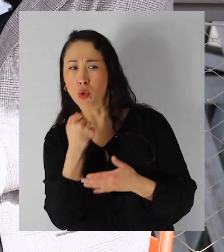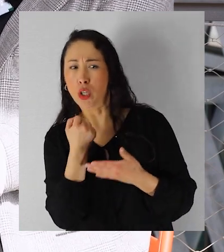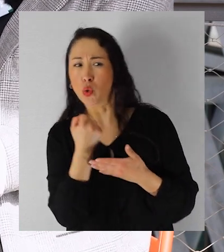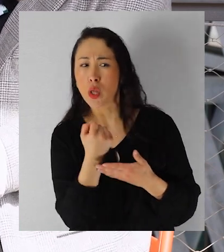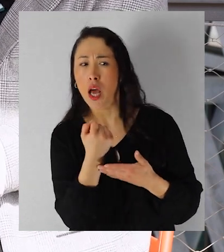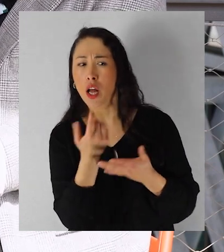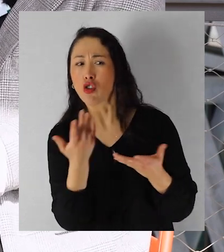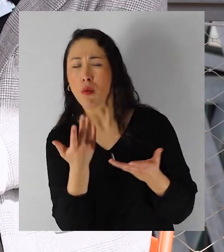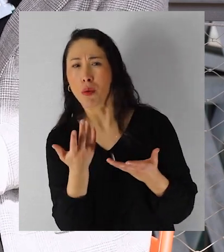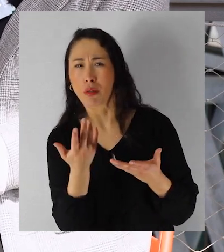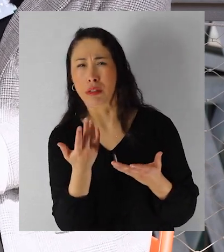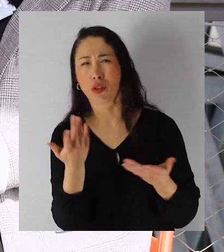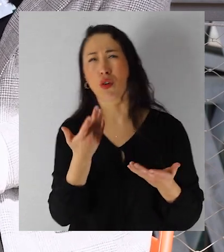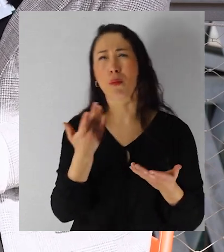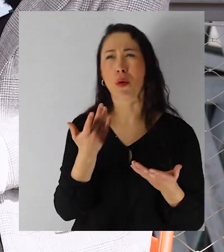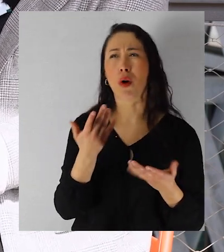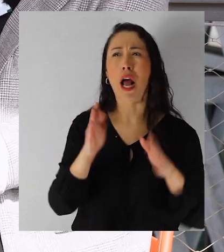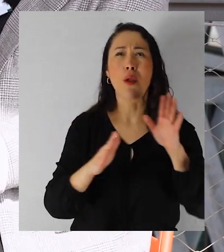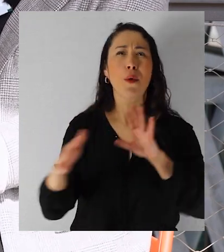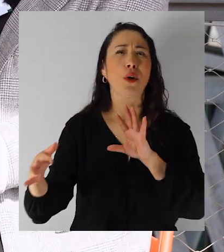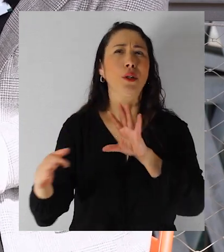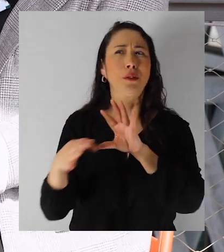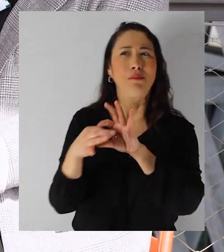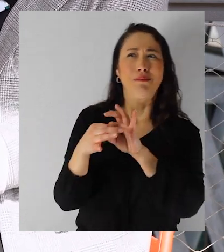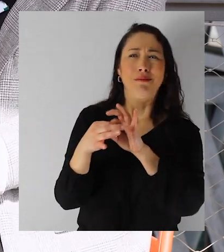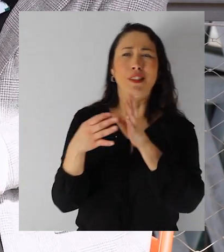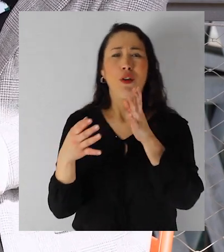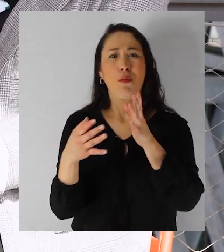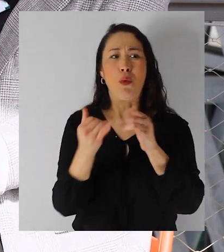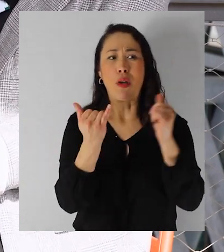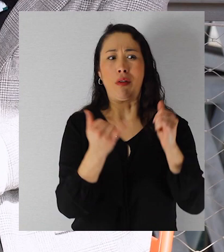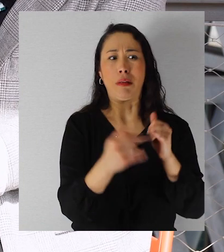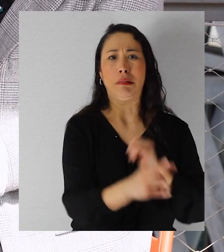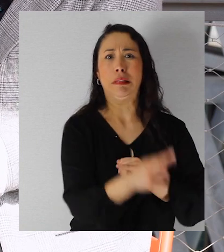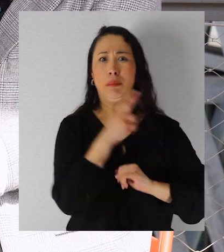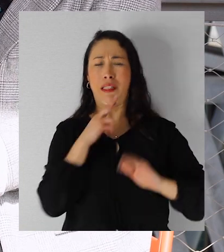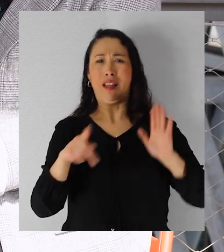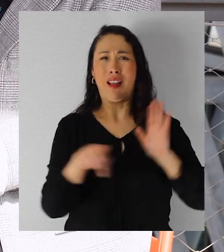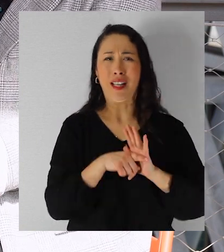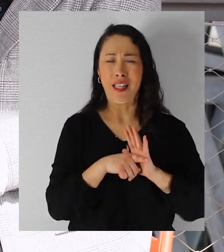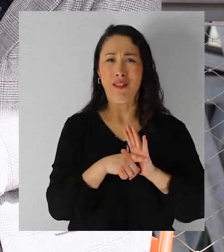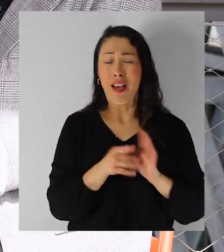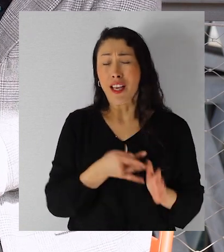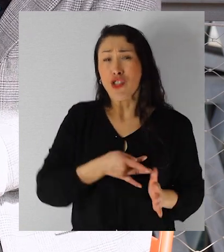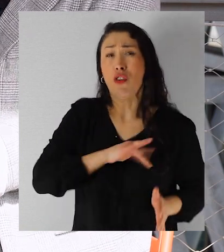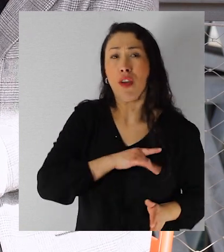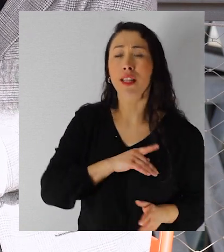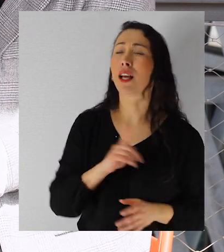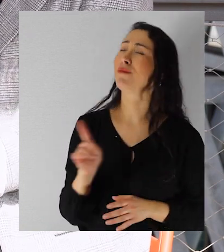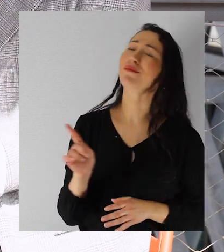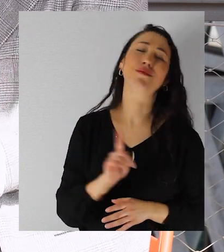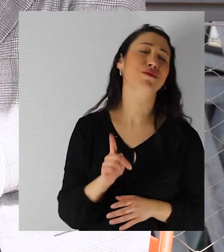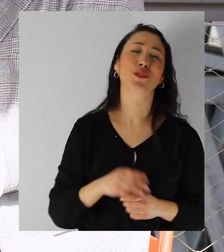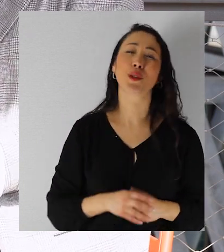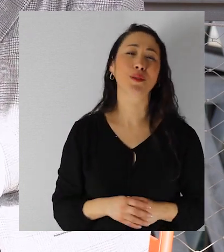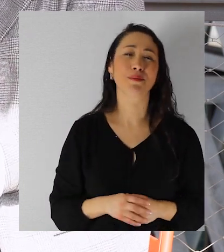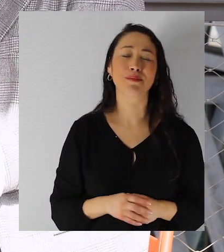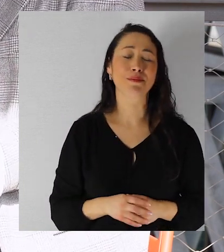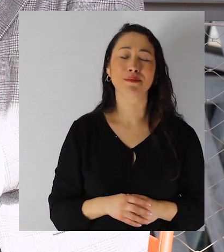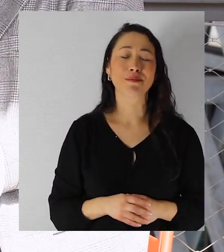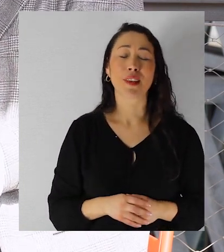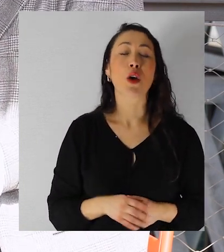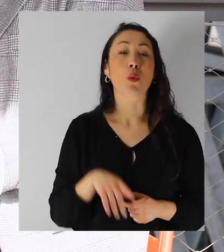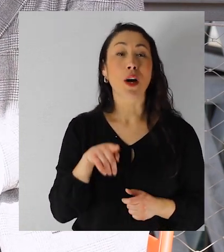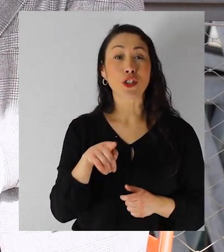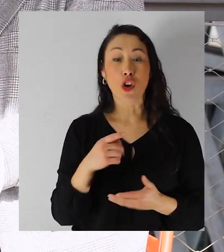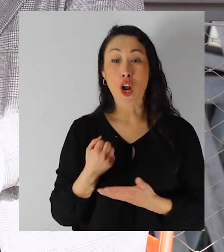las voy a atender? ¿No lleva a eso una reacción más negativa de las personas? No, al contrario. De hecho,